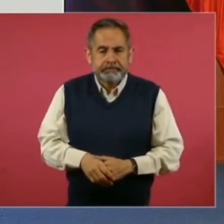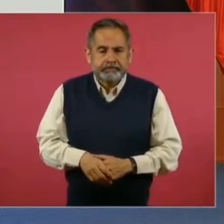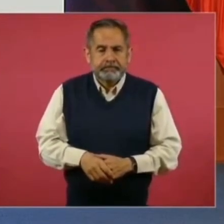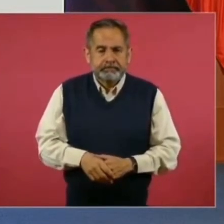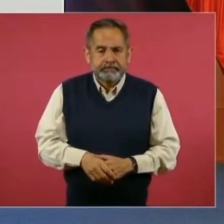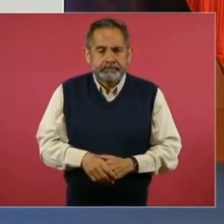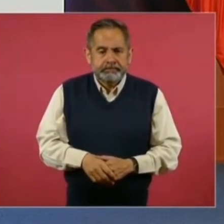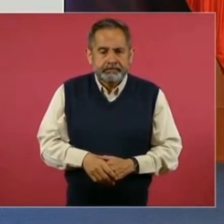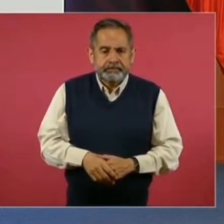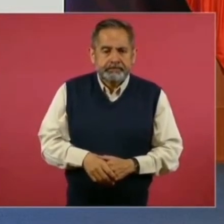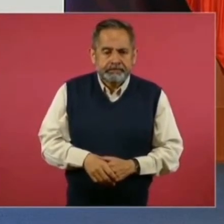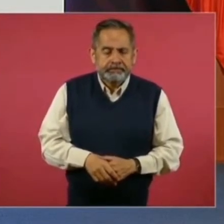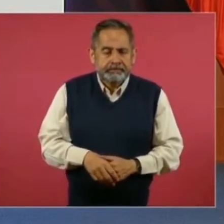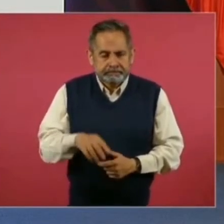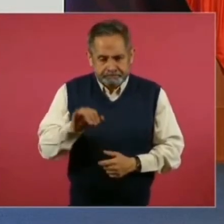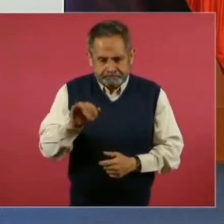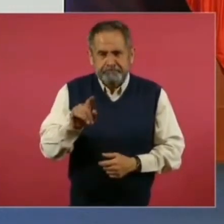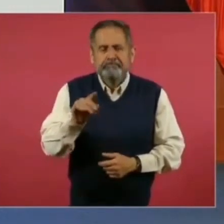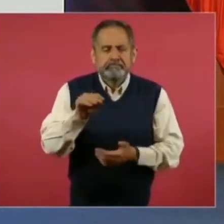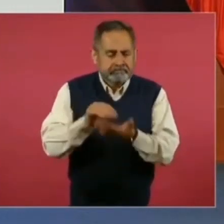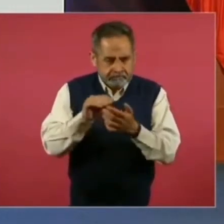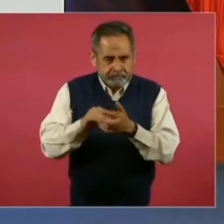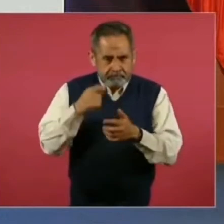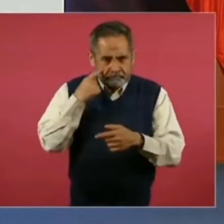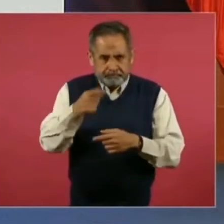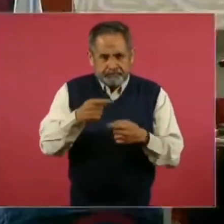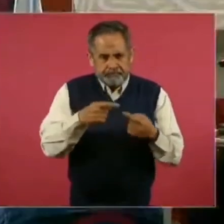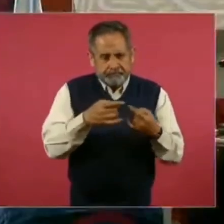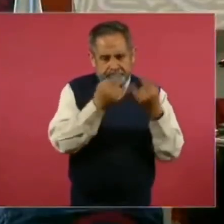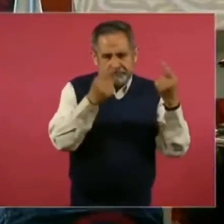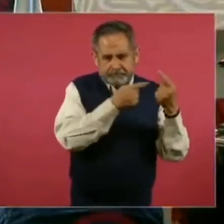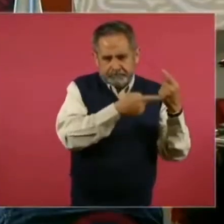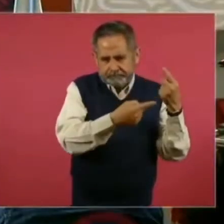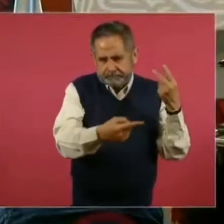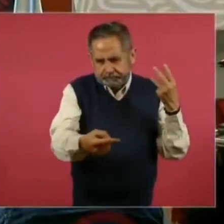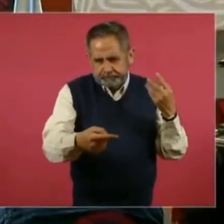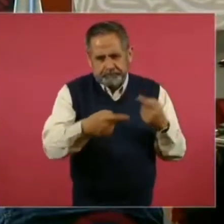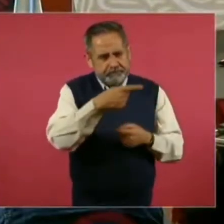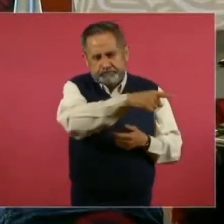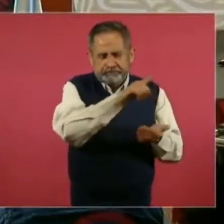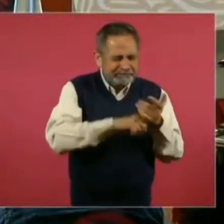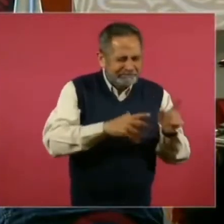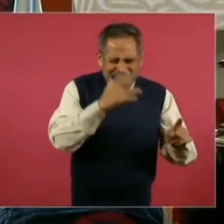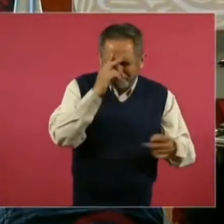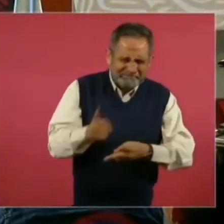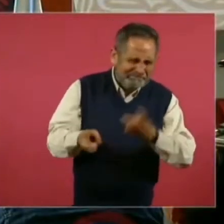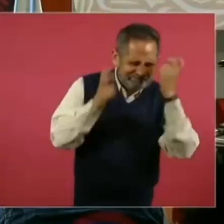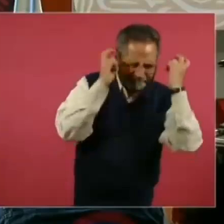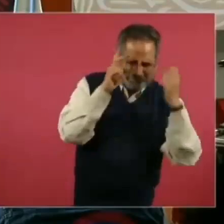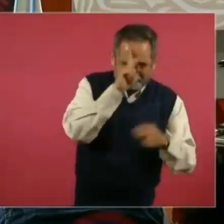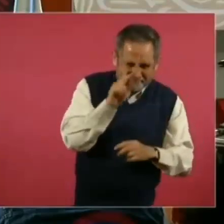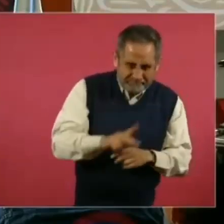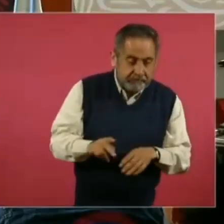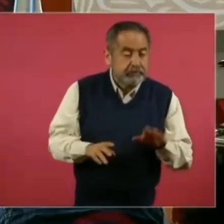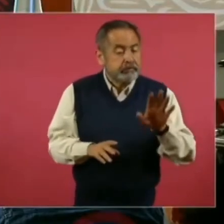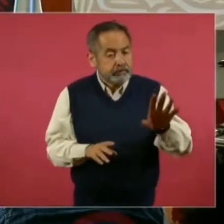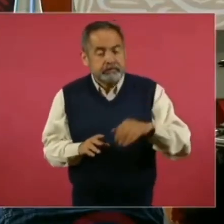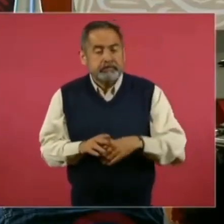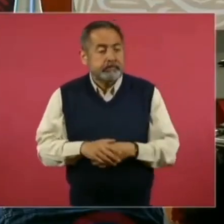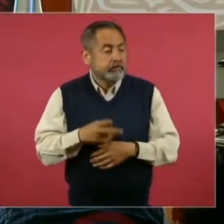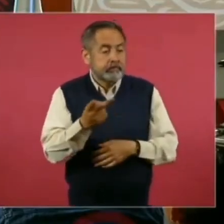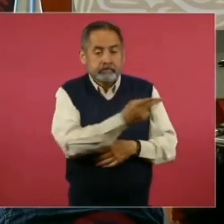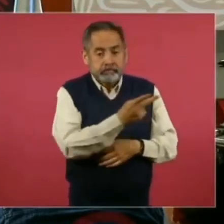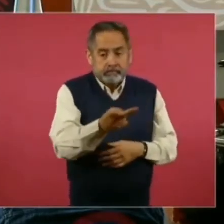sí, siguiendo la cronología de la ignominia, recordemos que mediante un